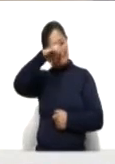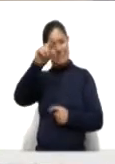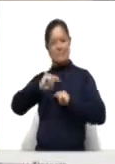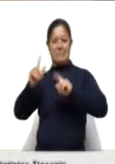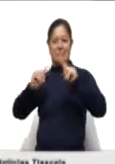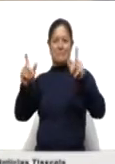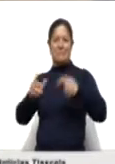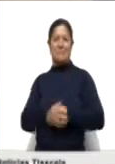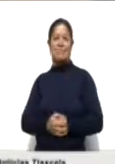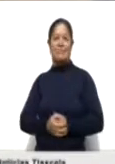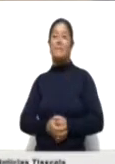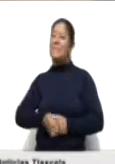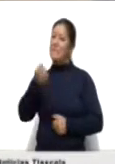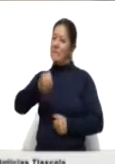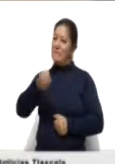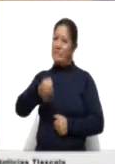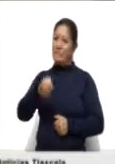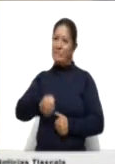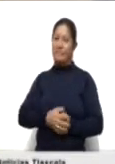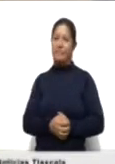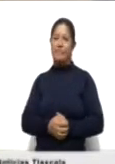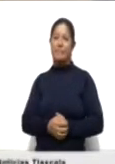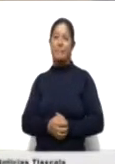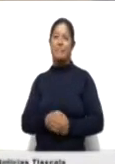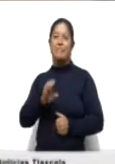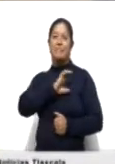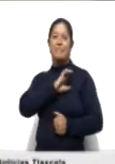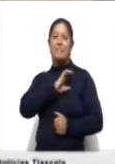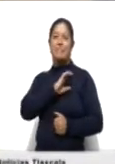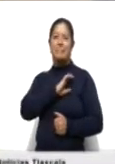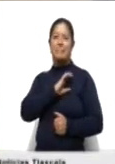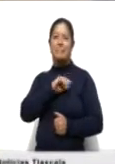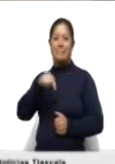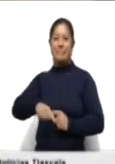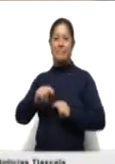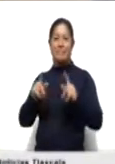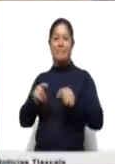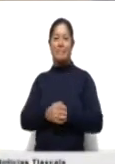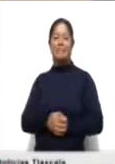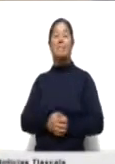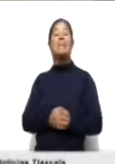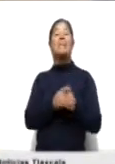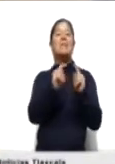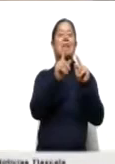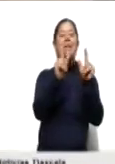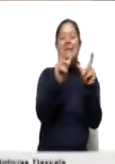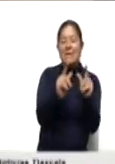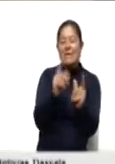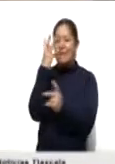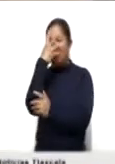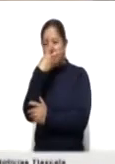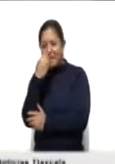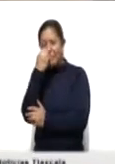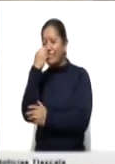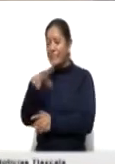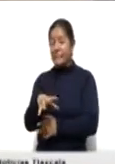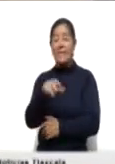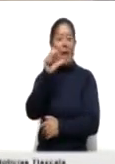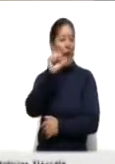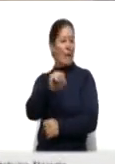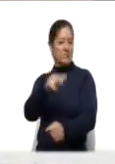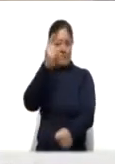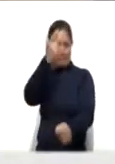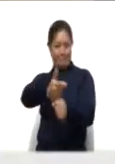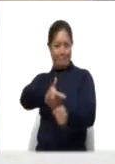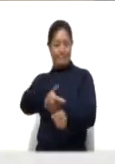Tlaxcala, mandan saludos y como le dicen cariñosamente a nuestro estado, Tlaxcalita la Bella, así es como la identifican, y